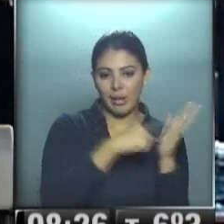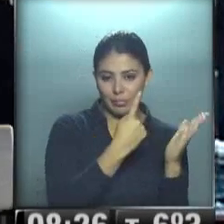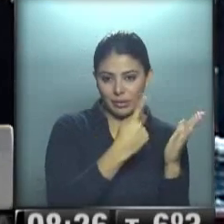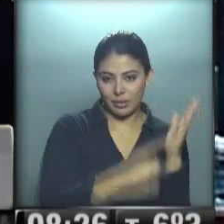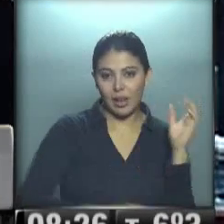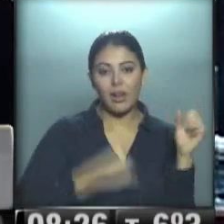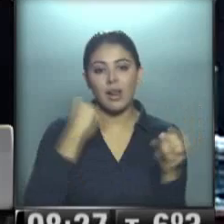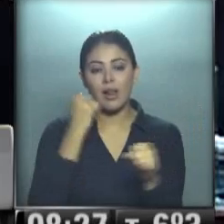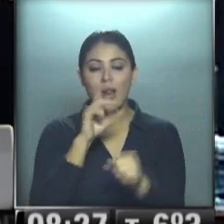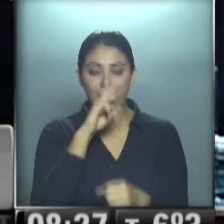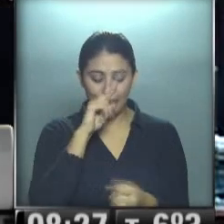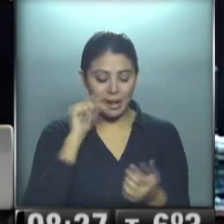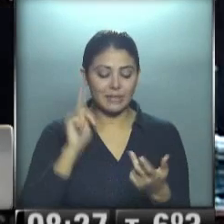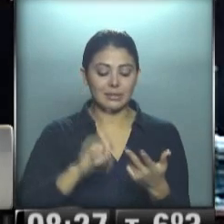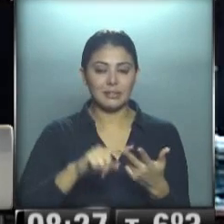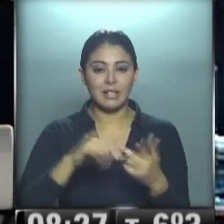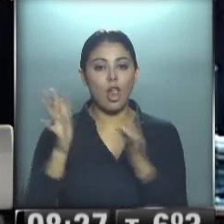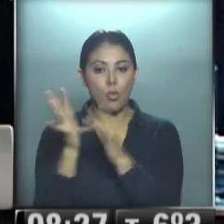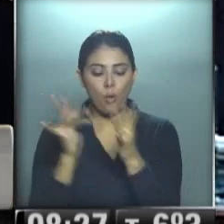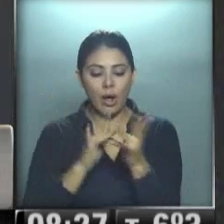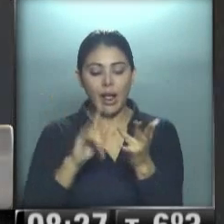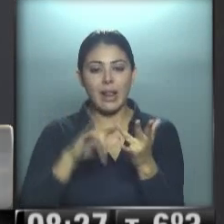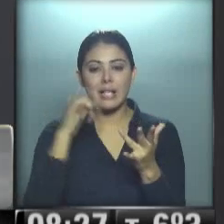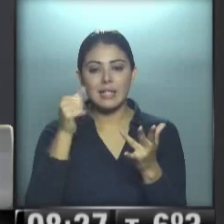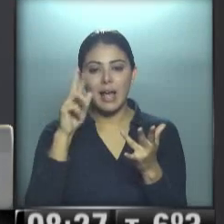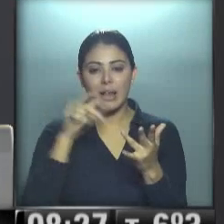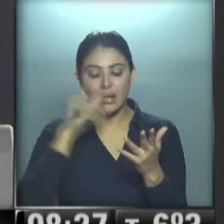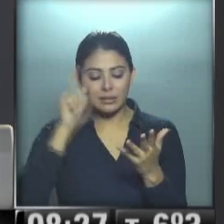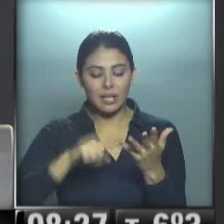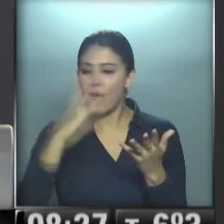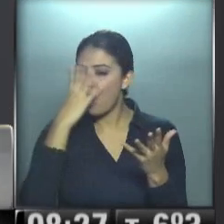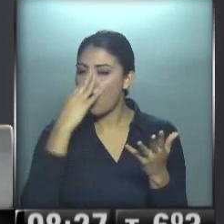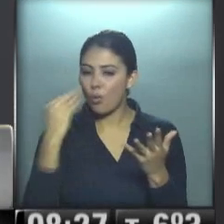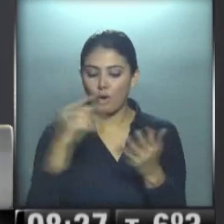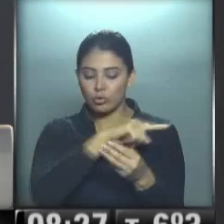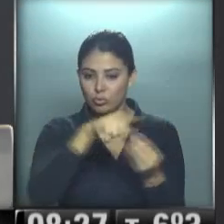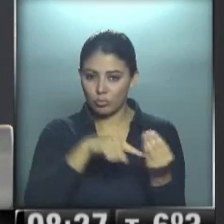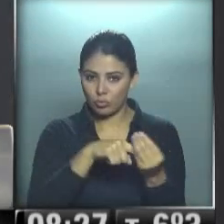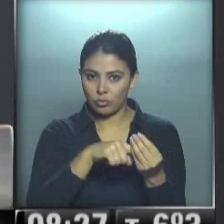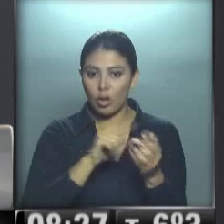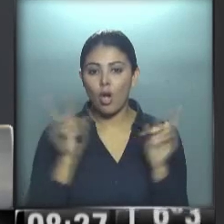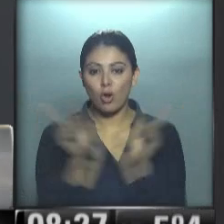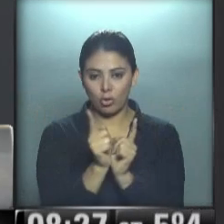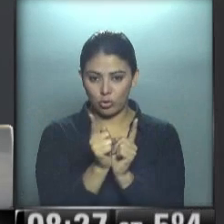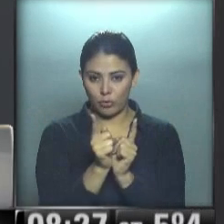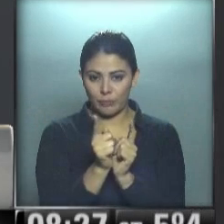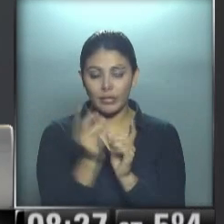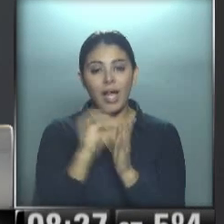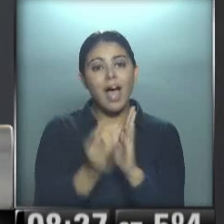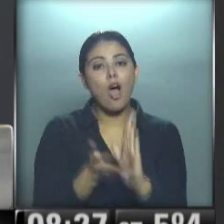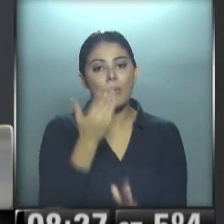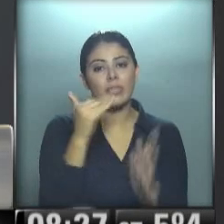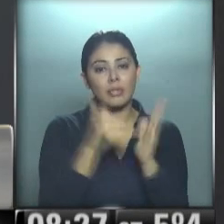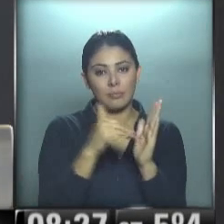aires la plata luján zárate y lobos en resumen hay un incremento